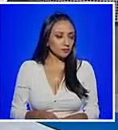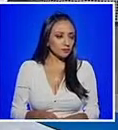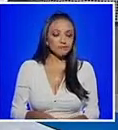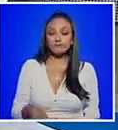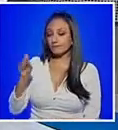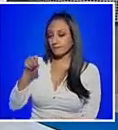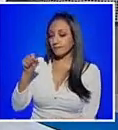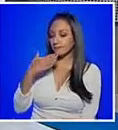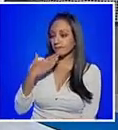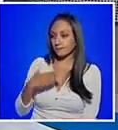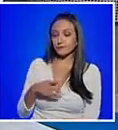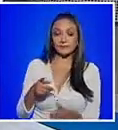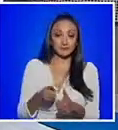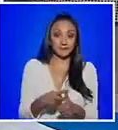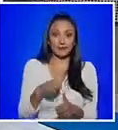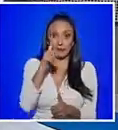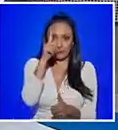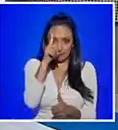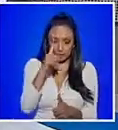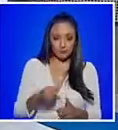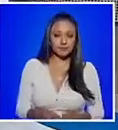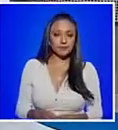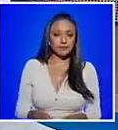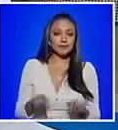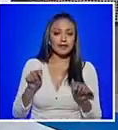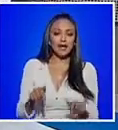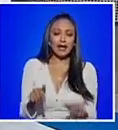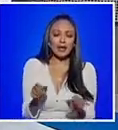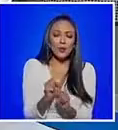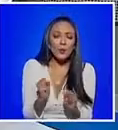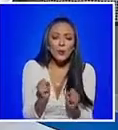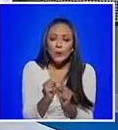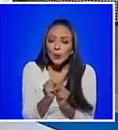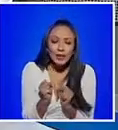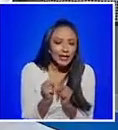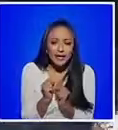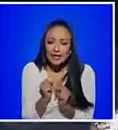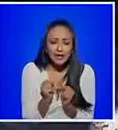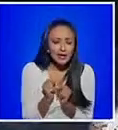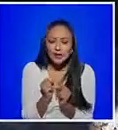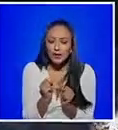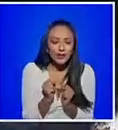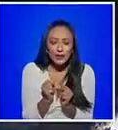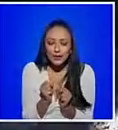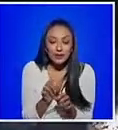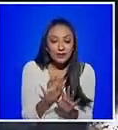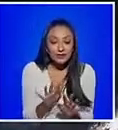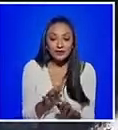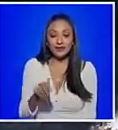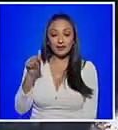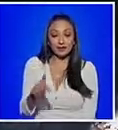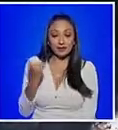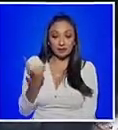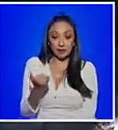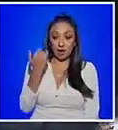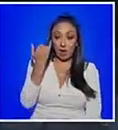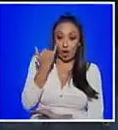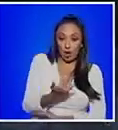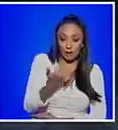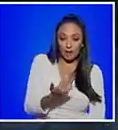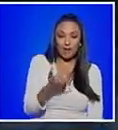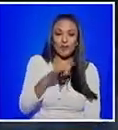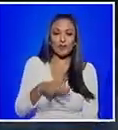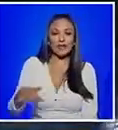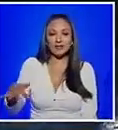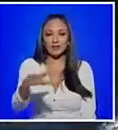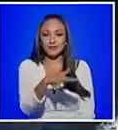Así es, Juanca. Primero déjame comentarte que aquí hace un frío terrible. Según el INAMI, este y también el día de mañana va a